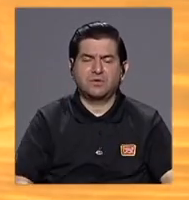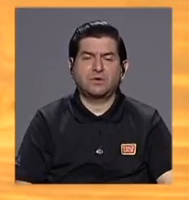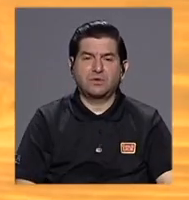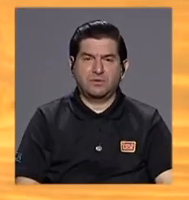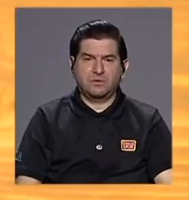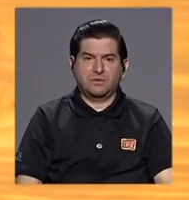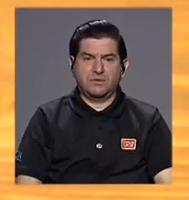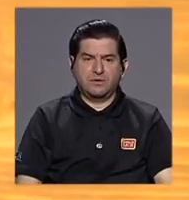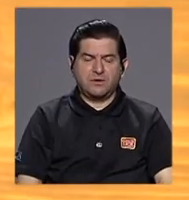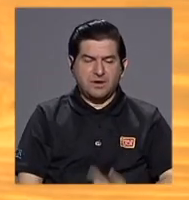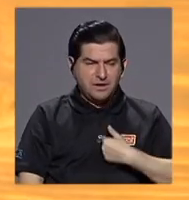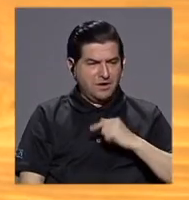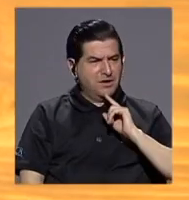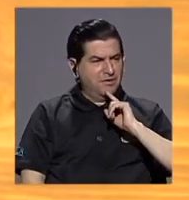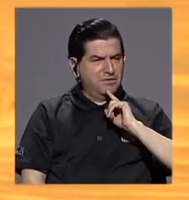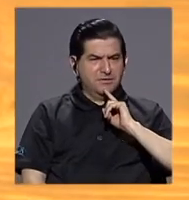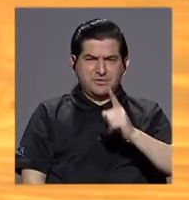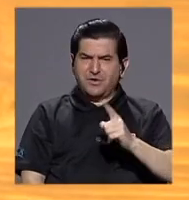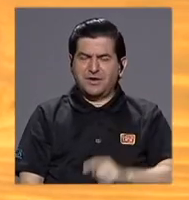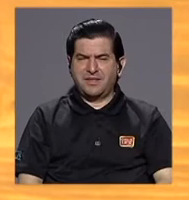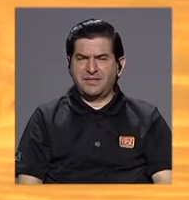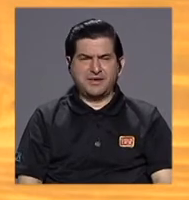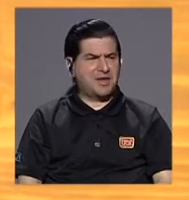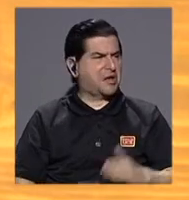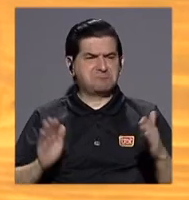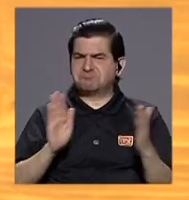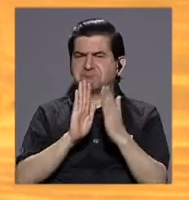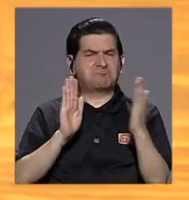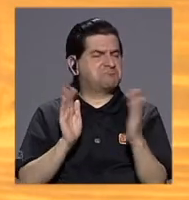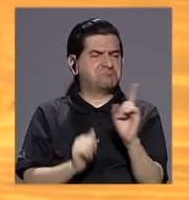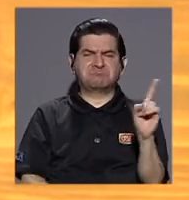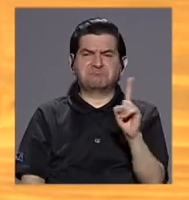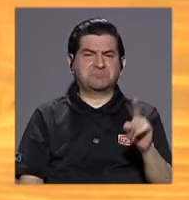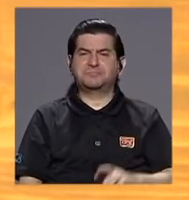yo casi diría que no tuve que enfrentarla.